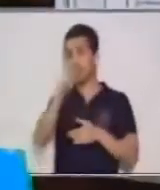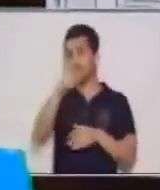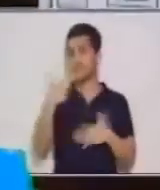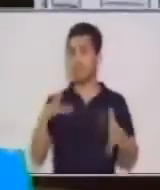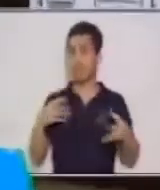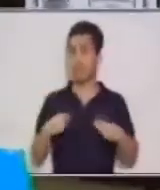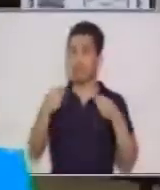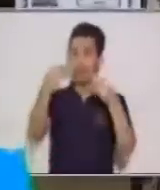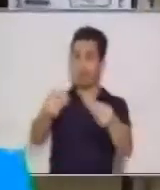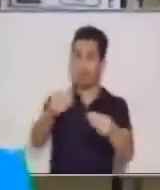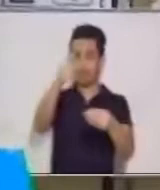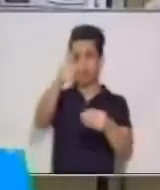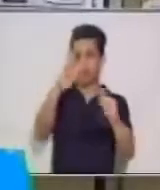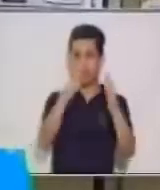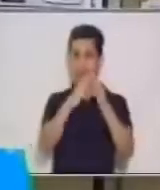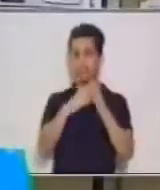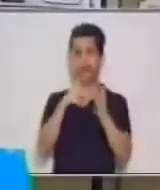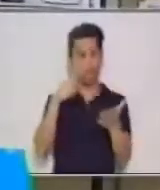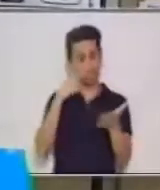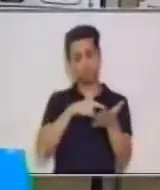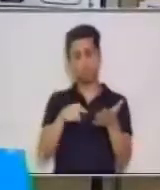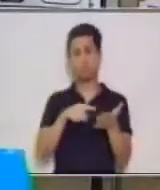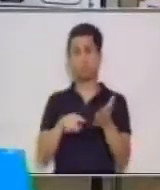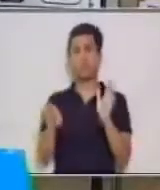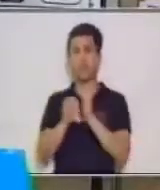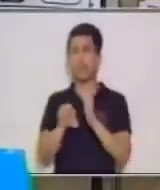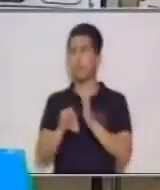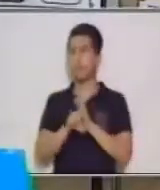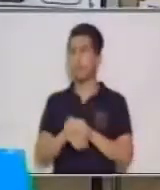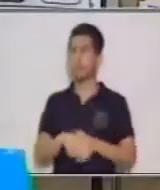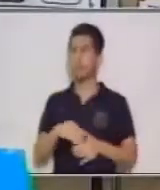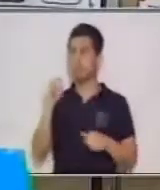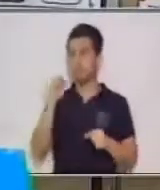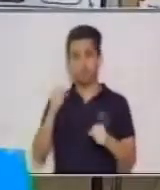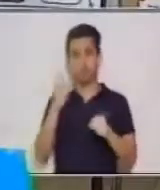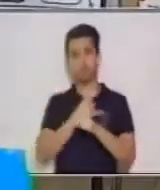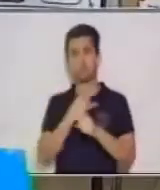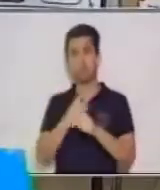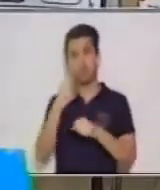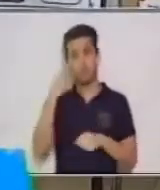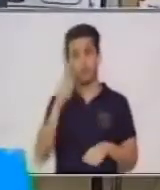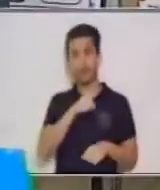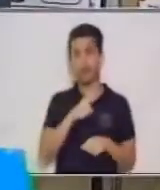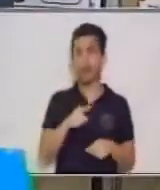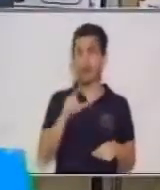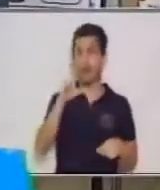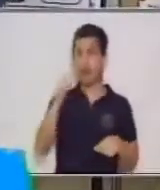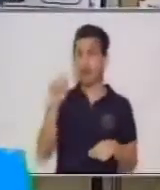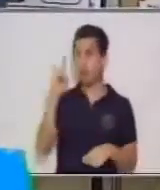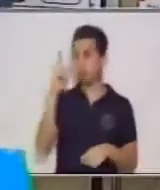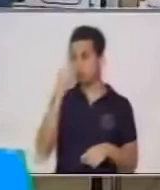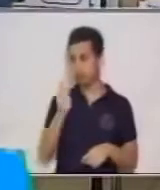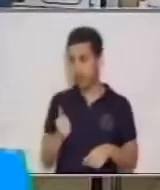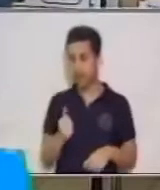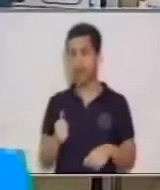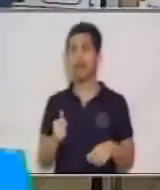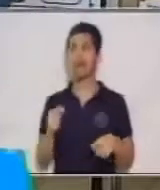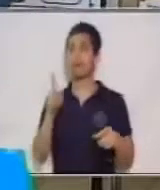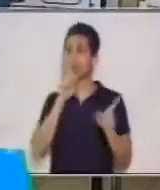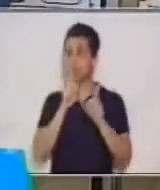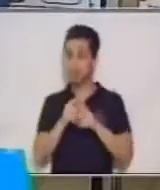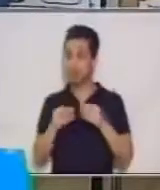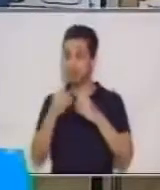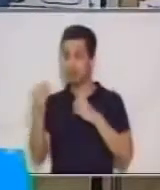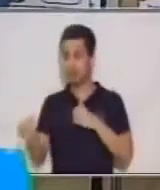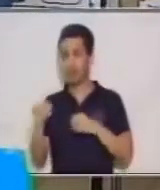ustedes, pueden encontrar algunos ejemplos y los podemos utilizar para encontrar causa y efecto. Por ejemplo, tenemos